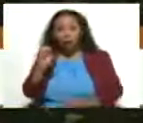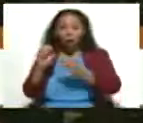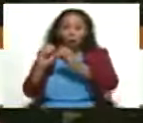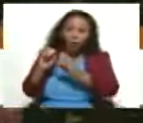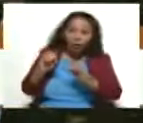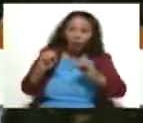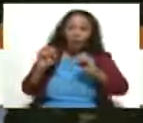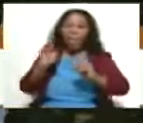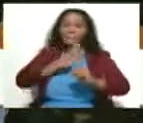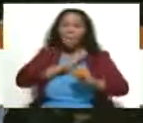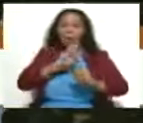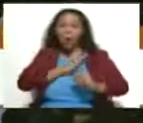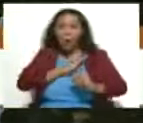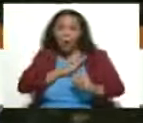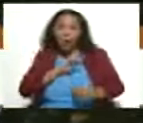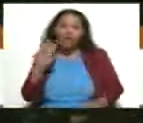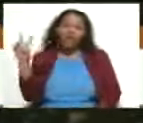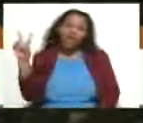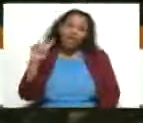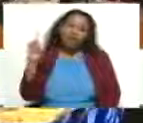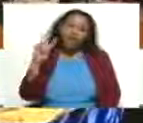es de Venezuela.